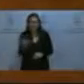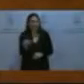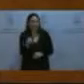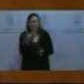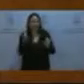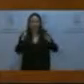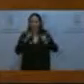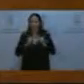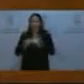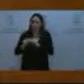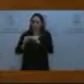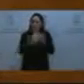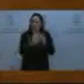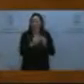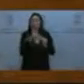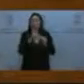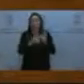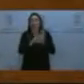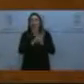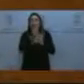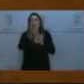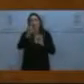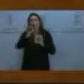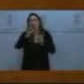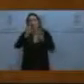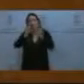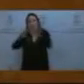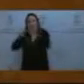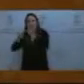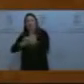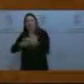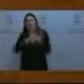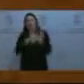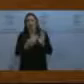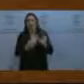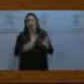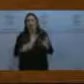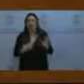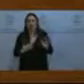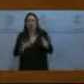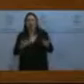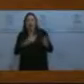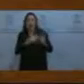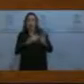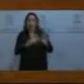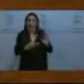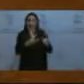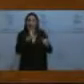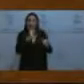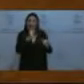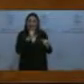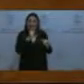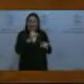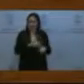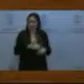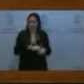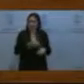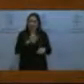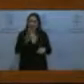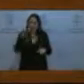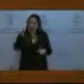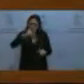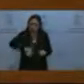la modificación de la Ley 11/86. ¿Cómo es que sigue sin modificarse? 11 años